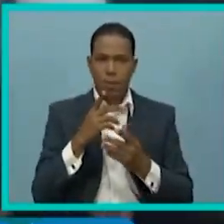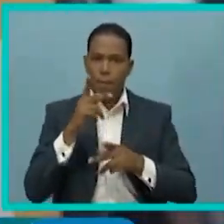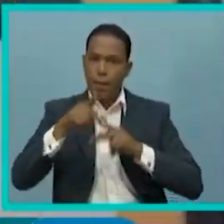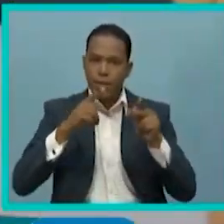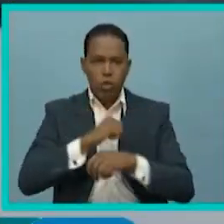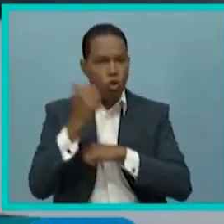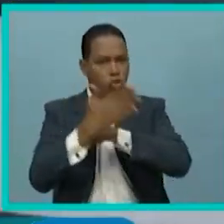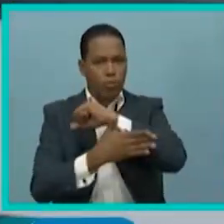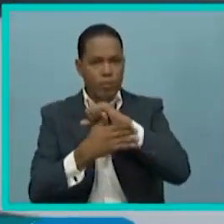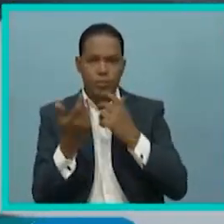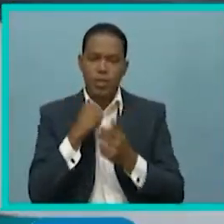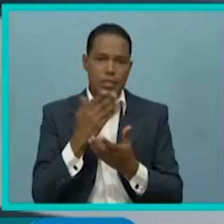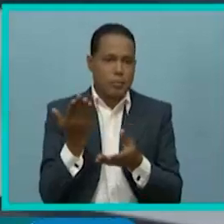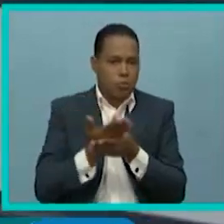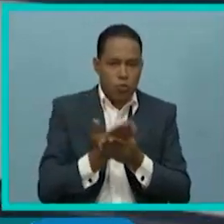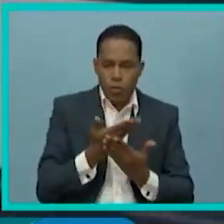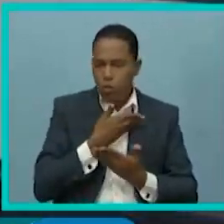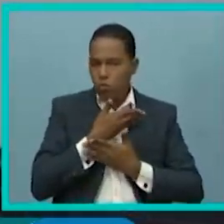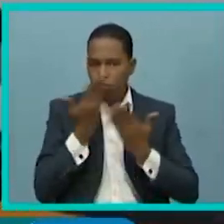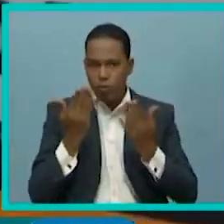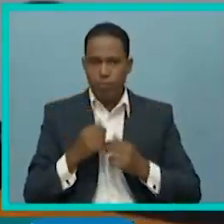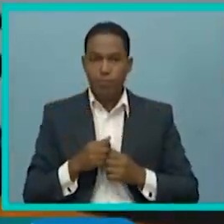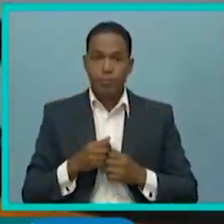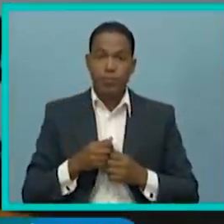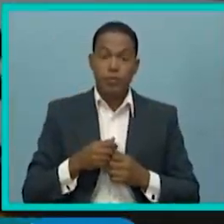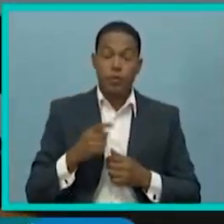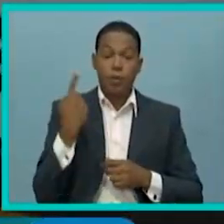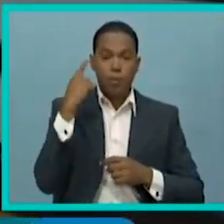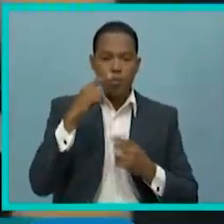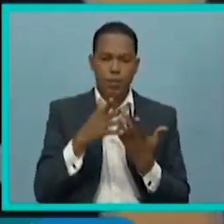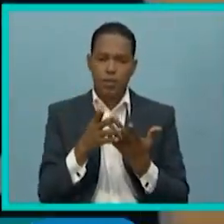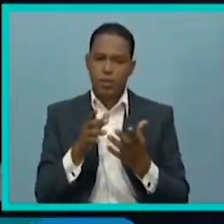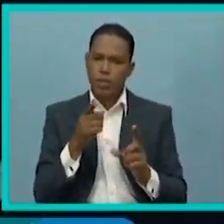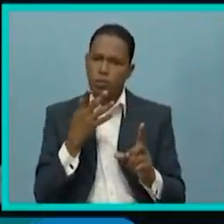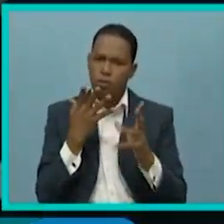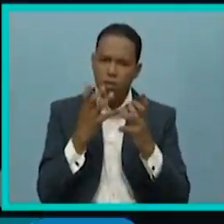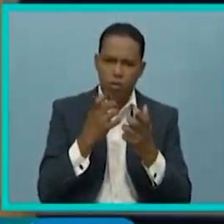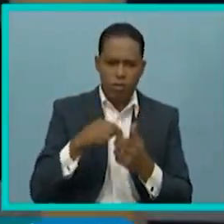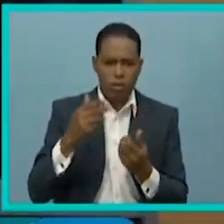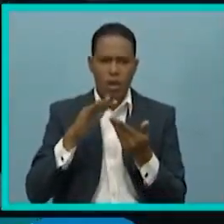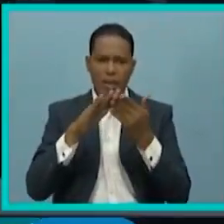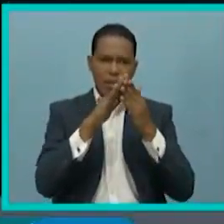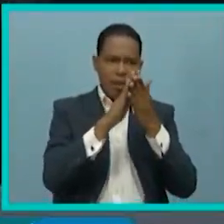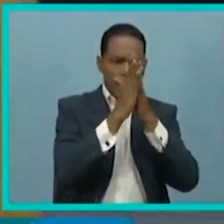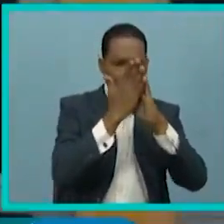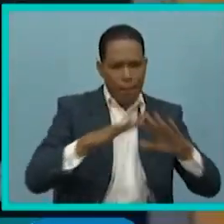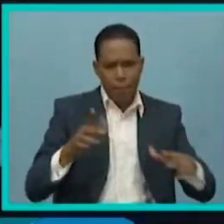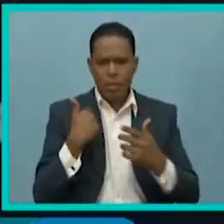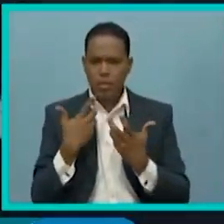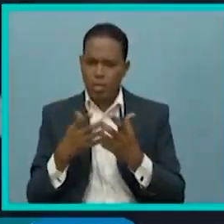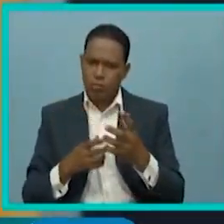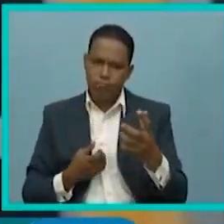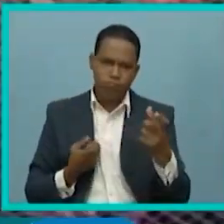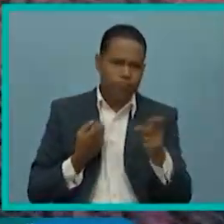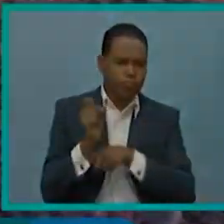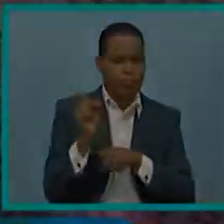que desaprensivos con antecedentes judiciales pretendan alterar la paz y el sosiego en suelo dominicano.